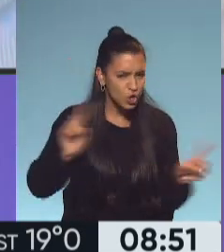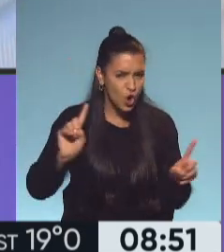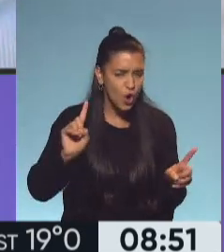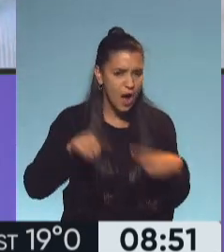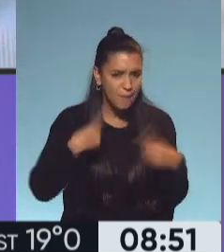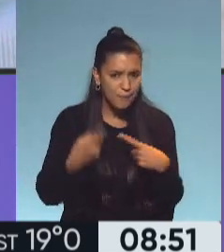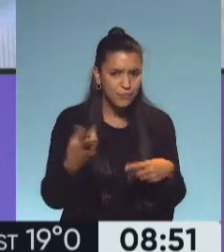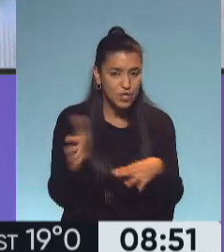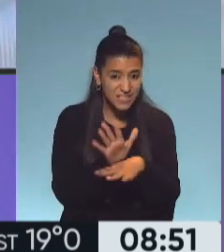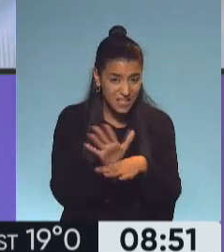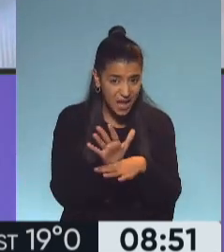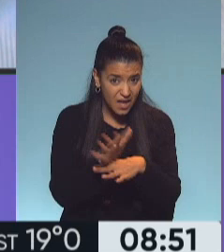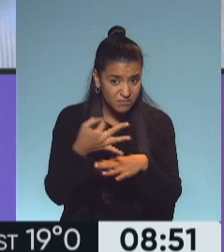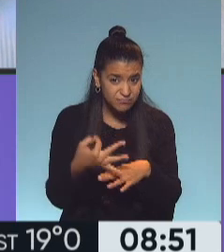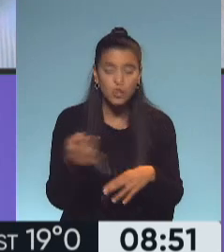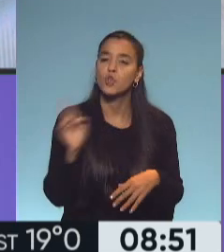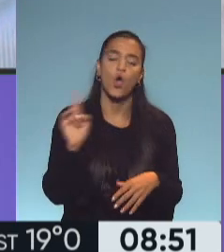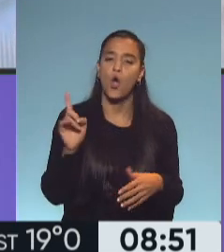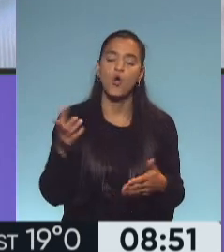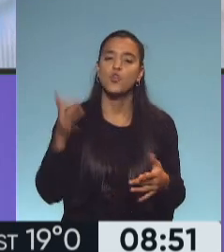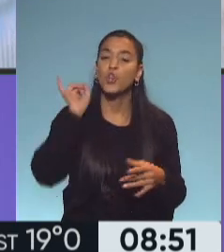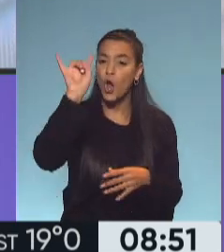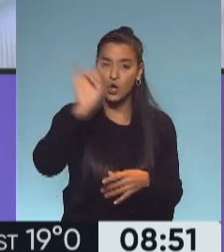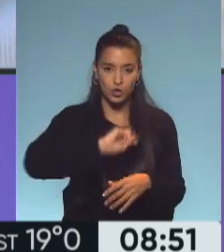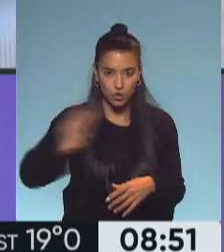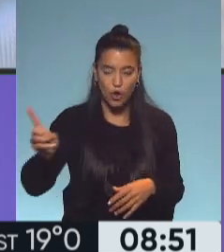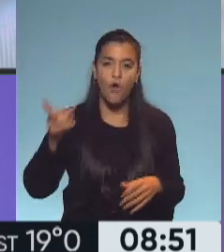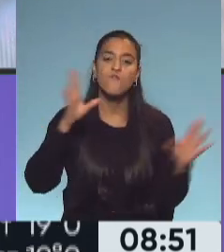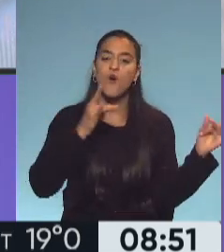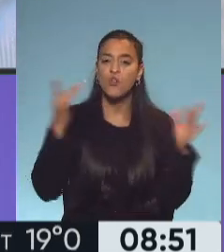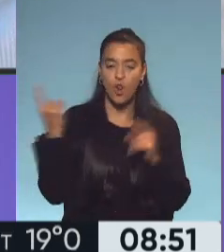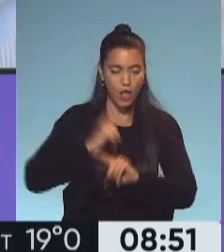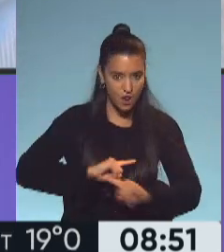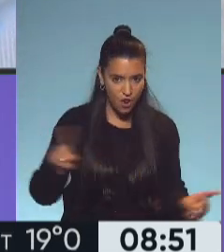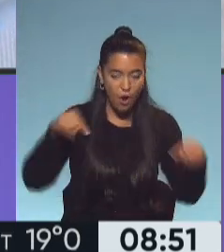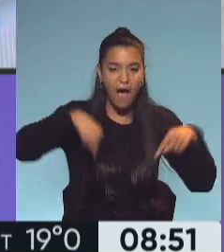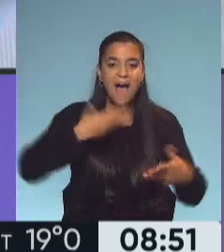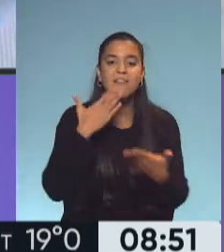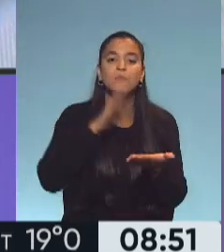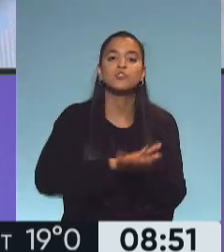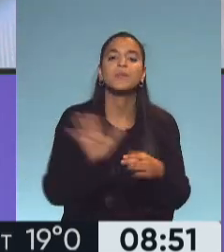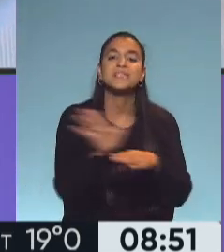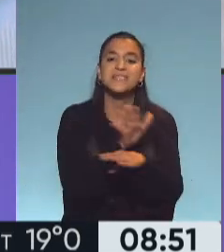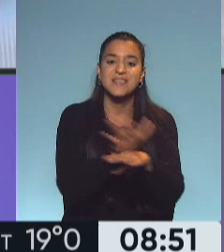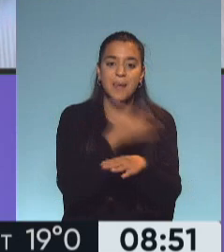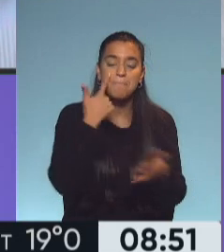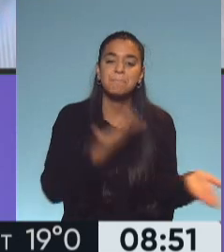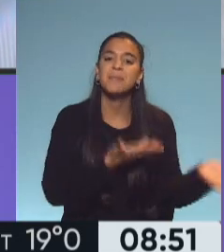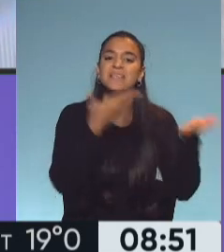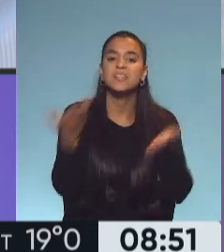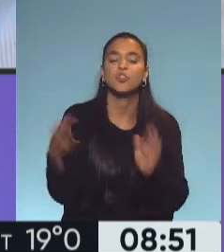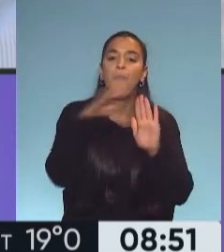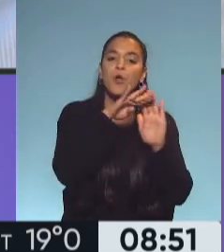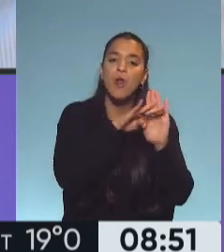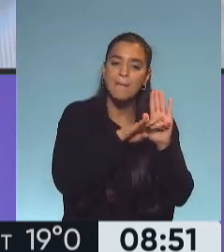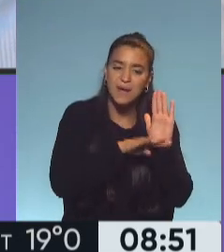hablando de cine? No vamos a hablar ni de rock ni de folclore, vamos a hablar de cine porque se presentó la programación